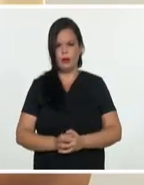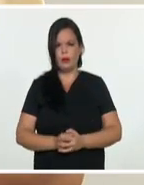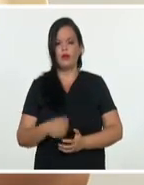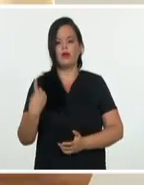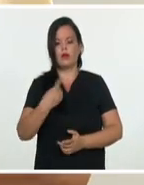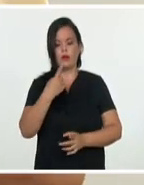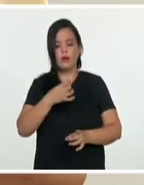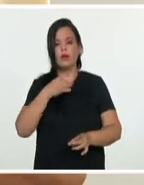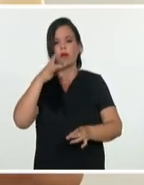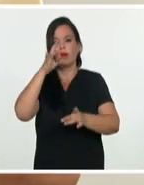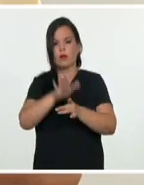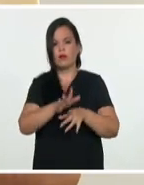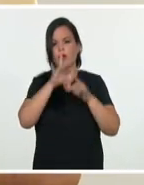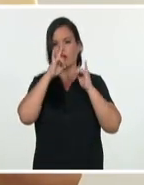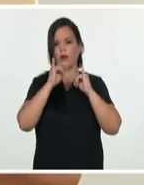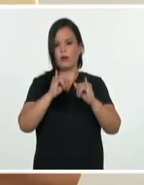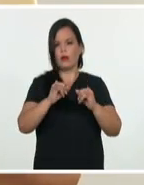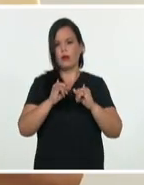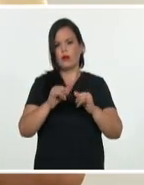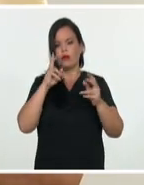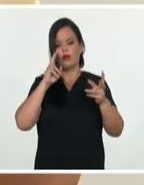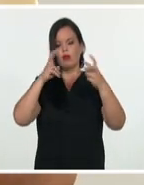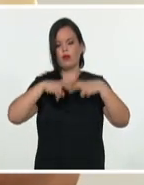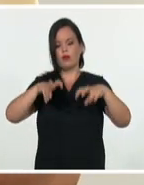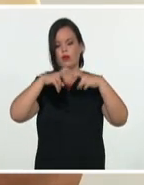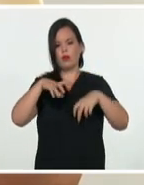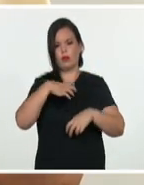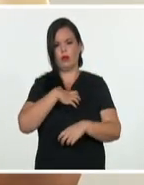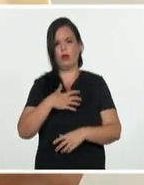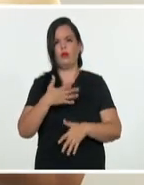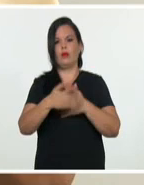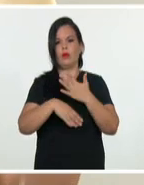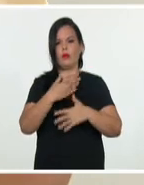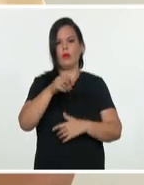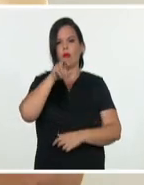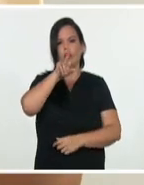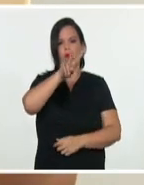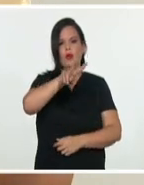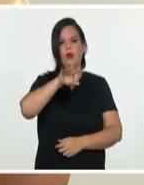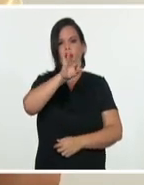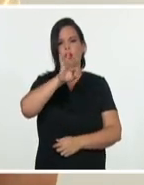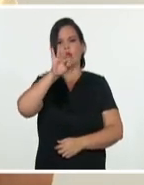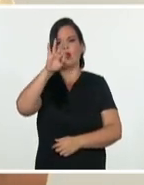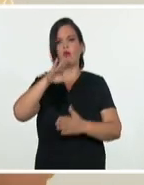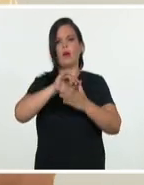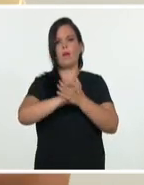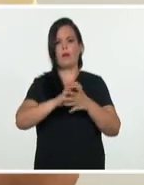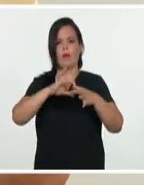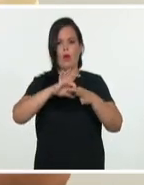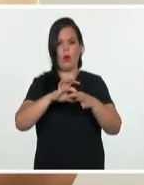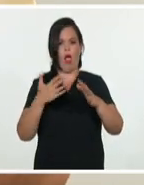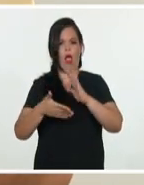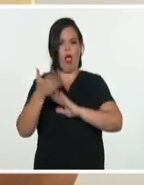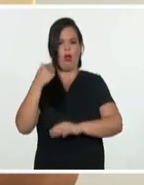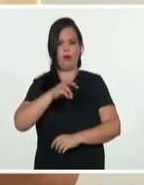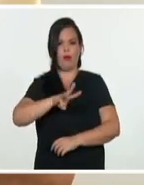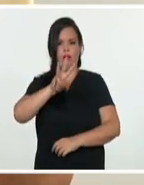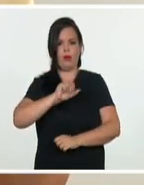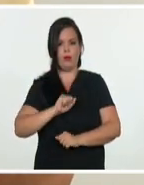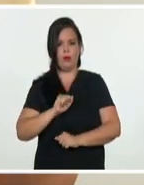la generación de 288 megawatts y realmente en aquel momento, reitero, en el tiempo del noticiero del